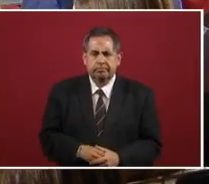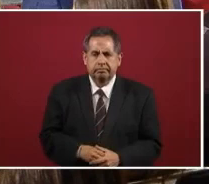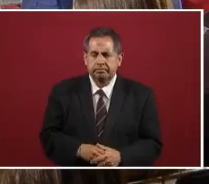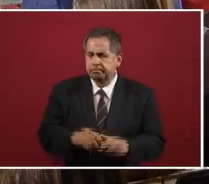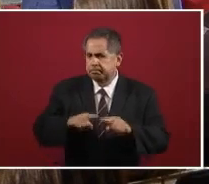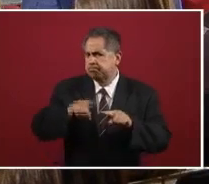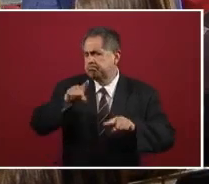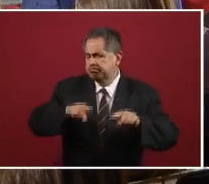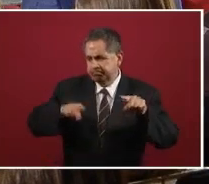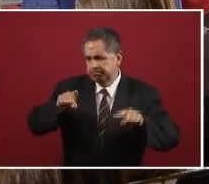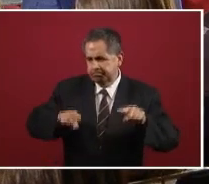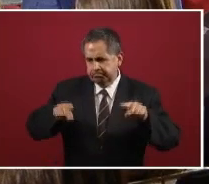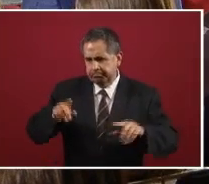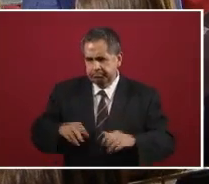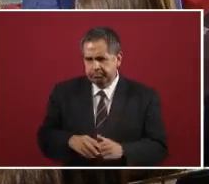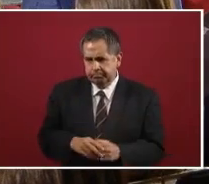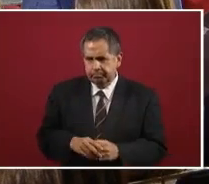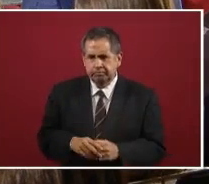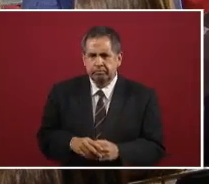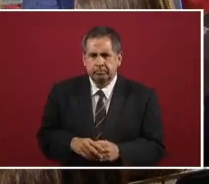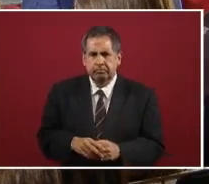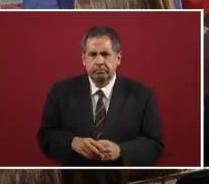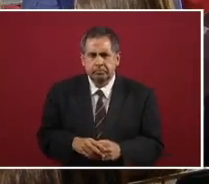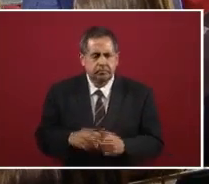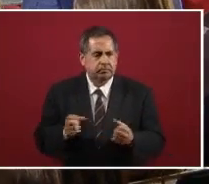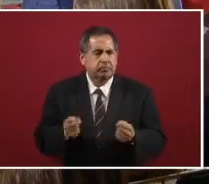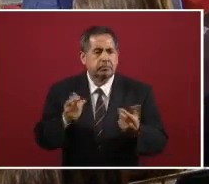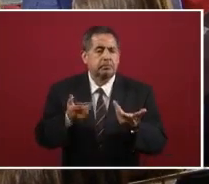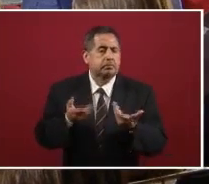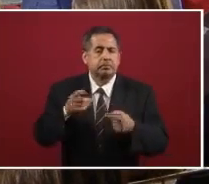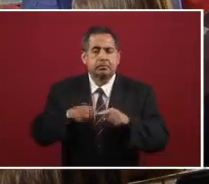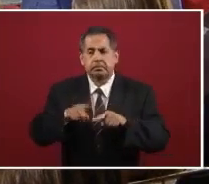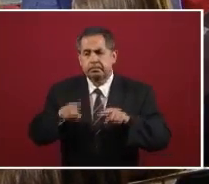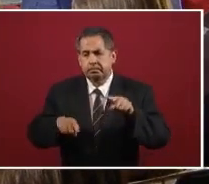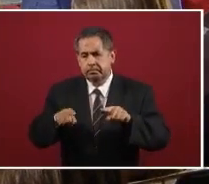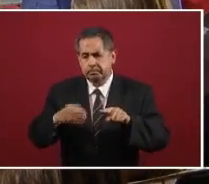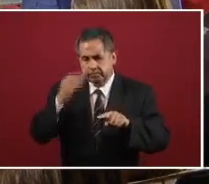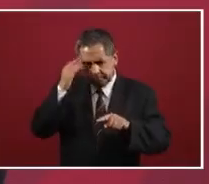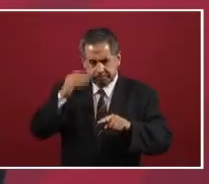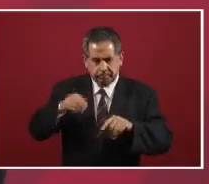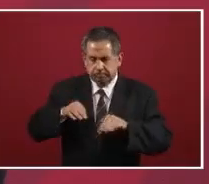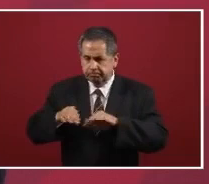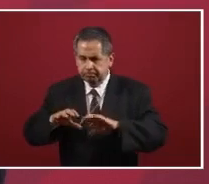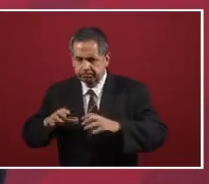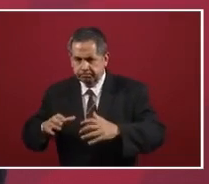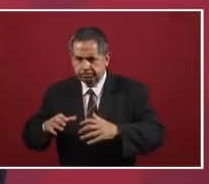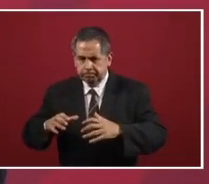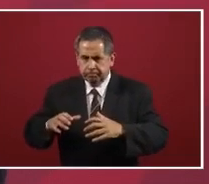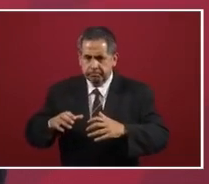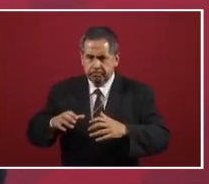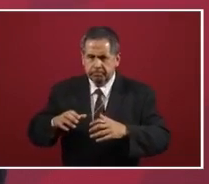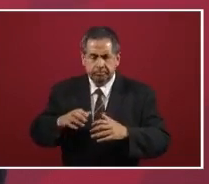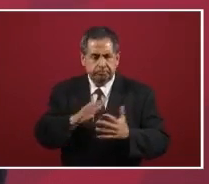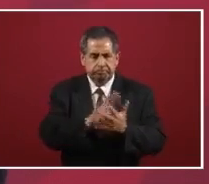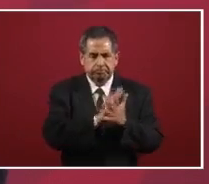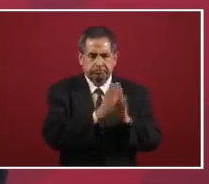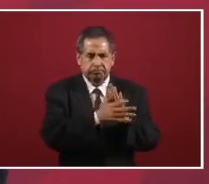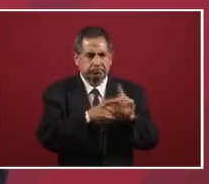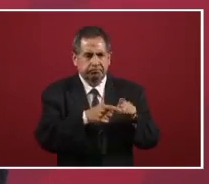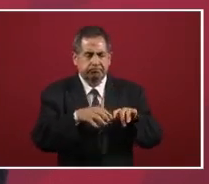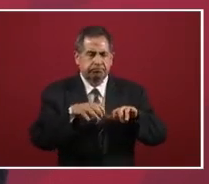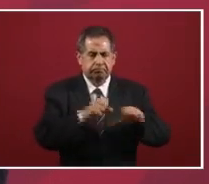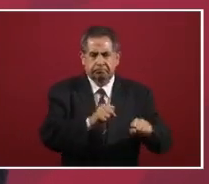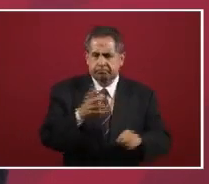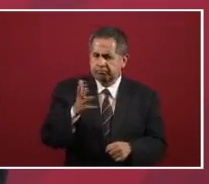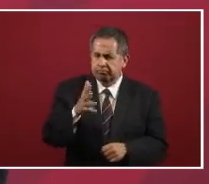Varía la cantidad dependiendo de las actividades sobre todo del narcotráfico, pero